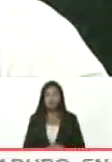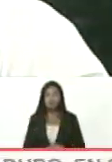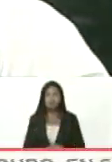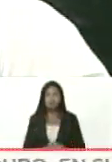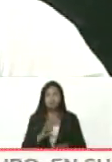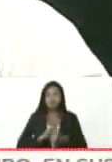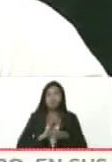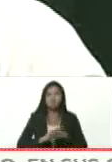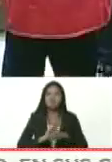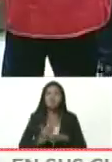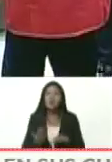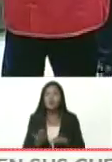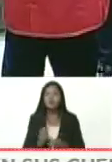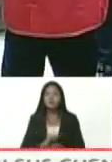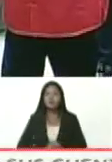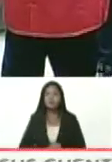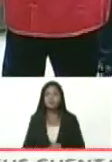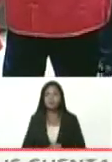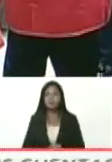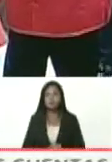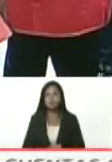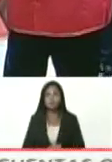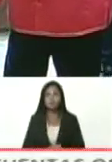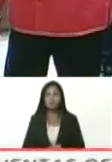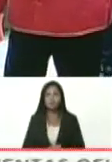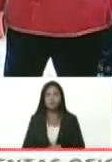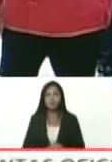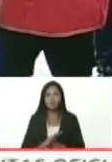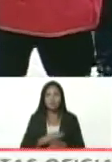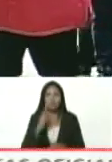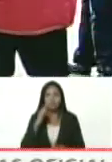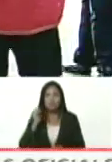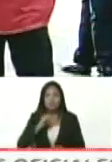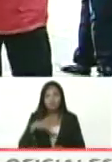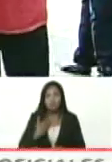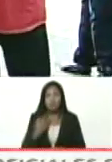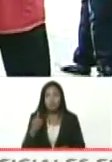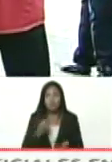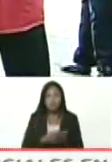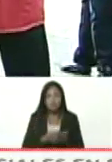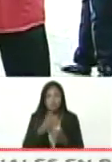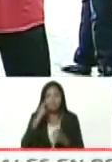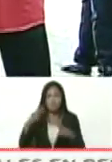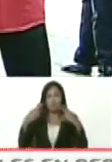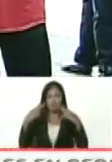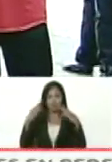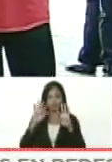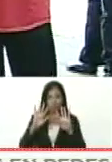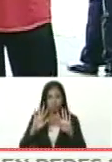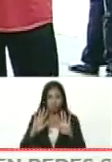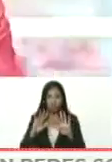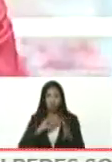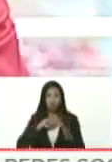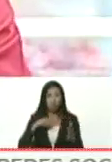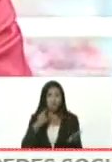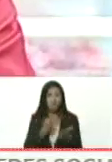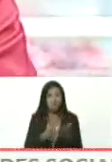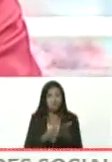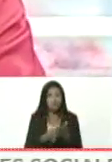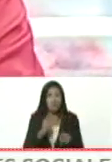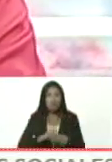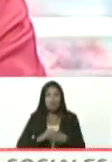¿Por qué? Porque si podemos financiar, mire, hay que financiar en tiempo